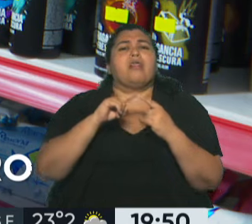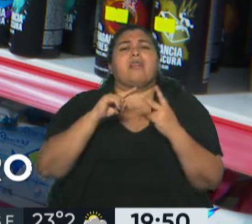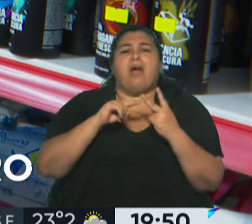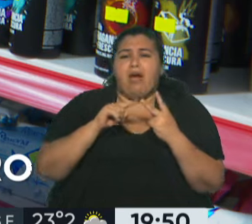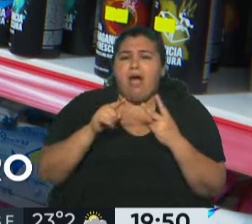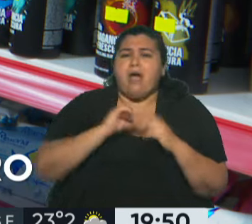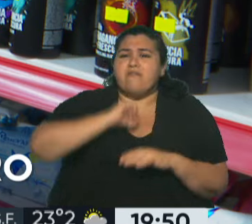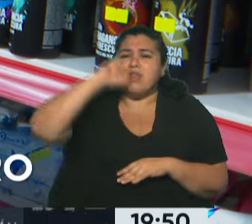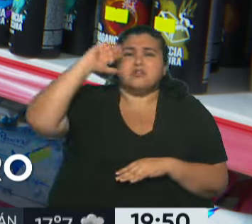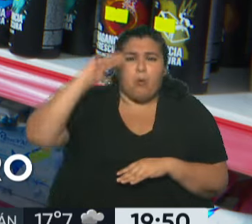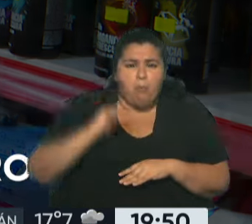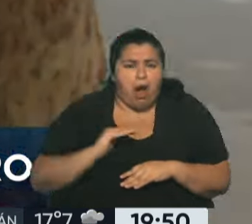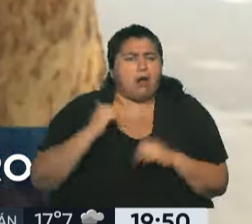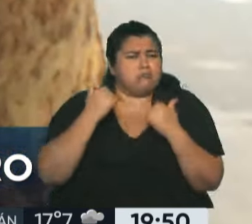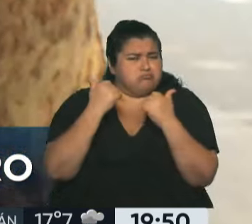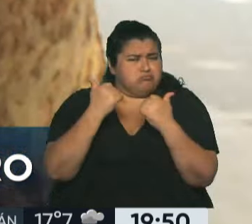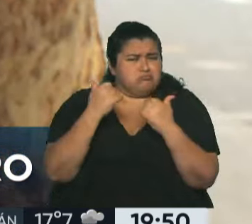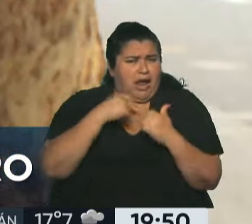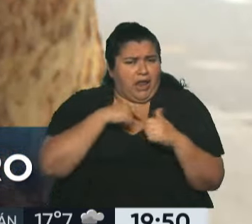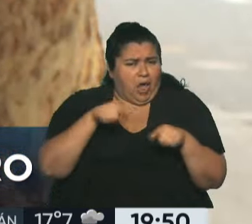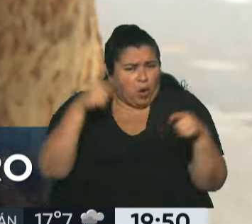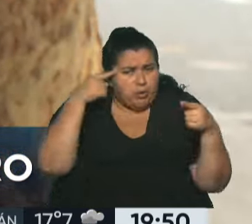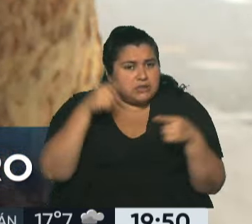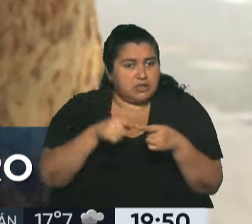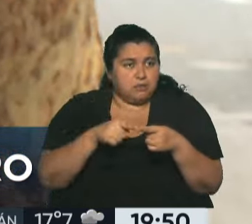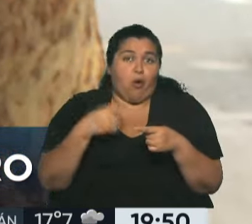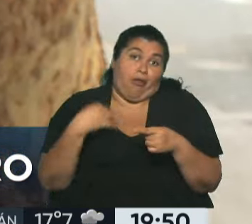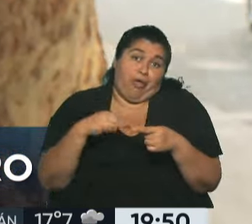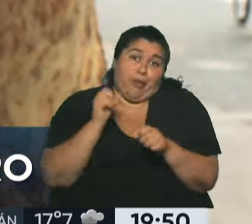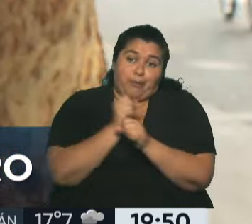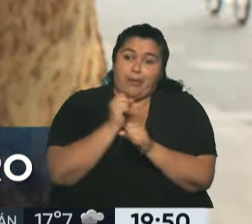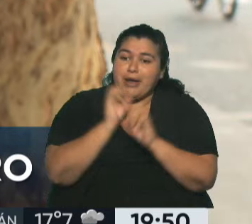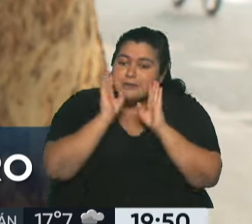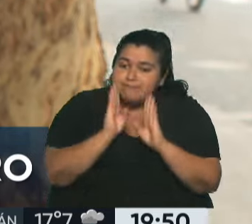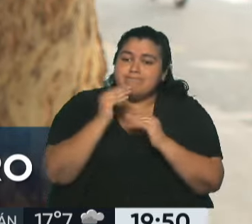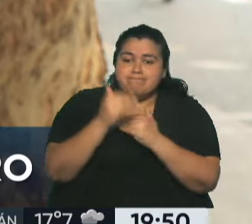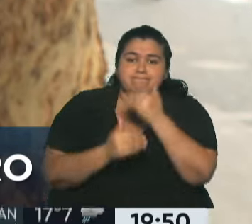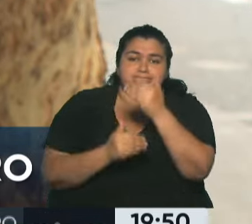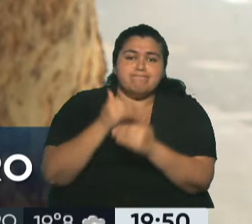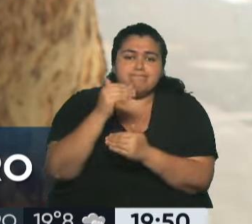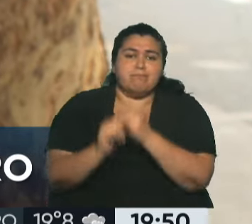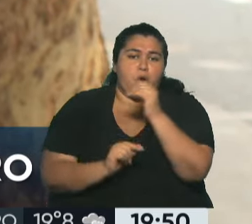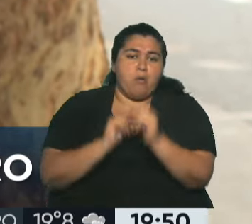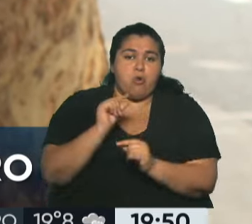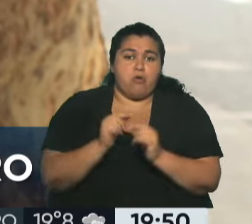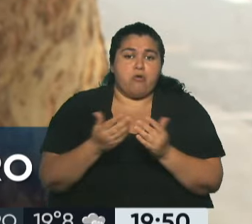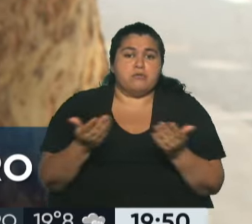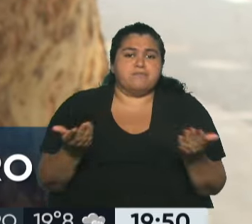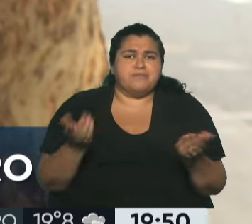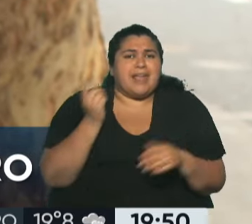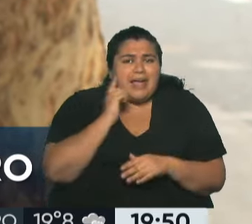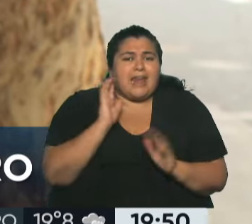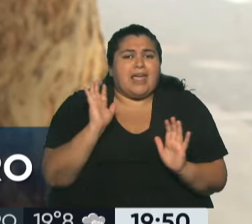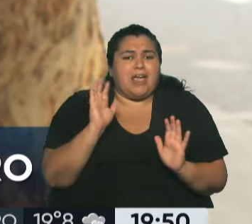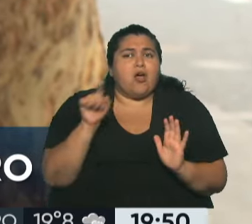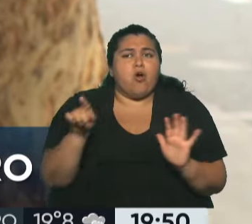fuerte de la inflación y otro contexto. Bueno, tiene que pasar eso, tienen que empezar a verse un poco eso. Y creo que también el